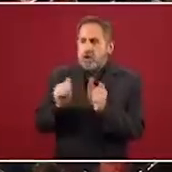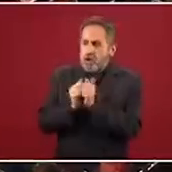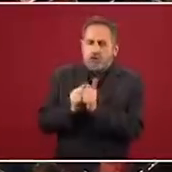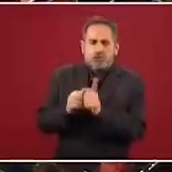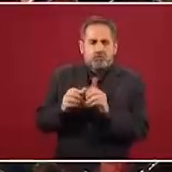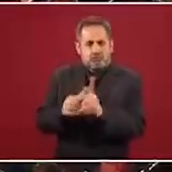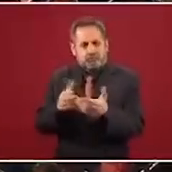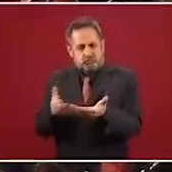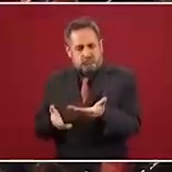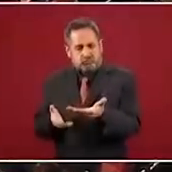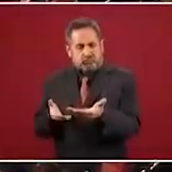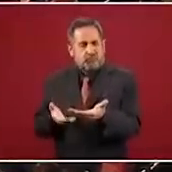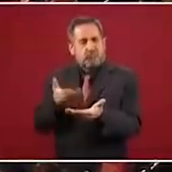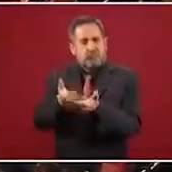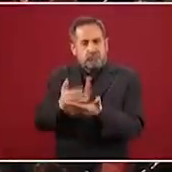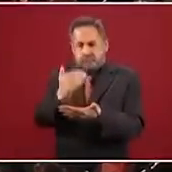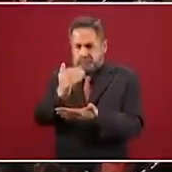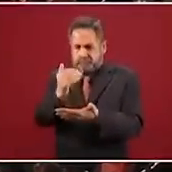acompañar